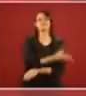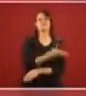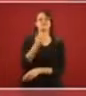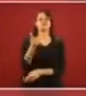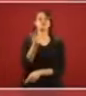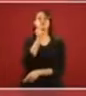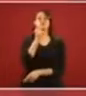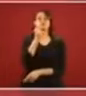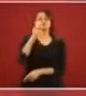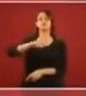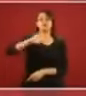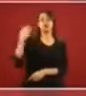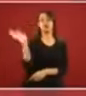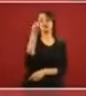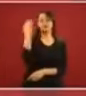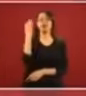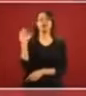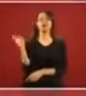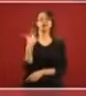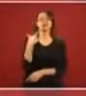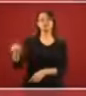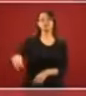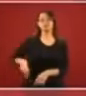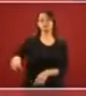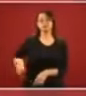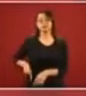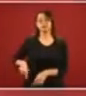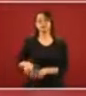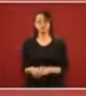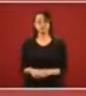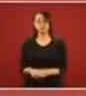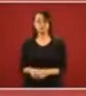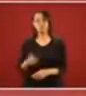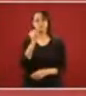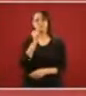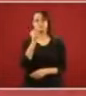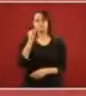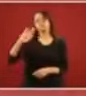Federal. La Policía Federal llegó a tener